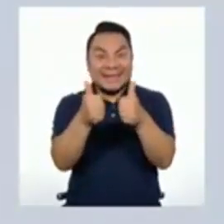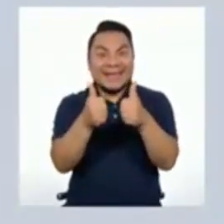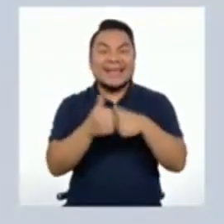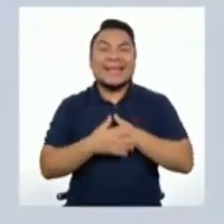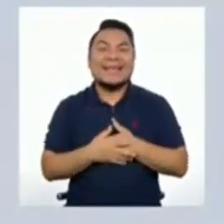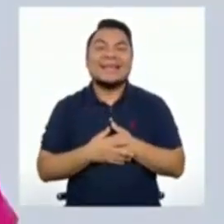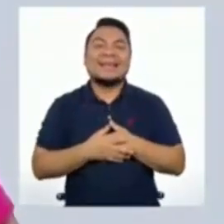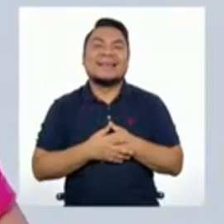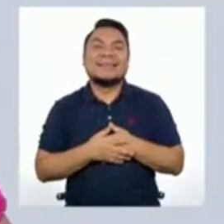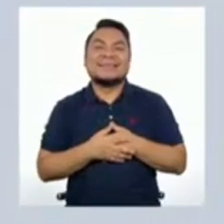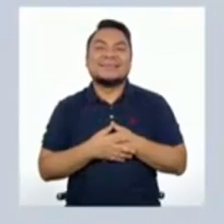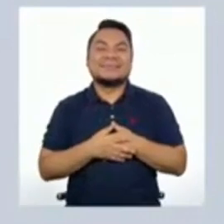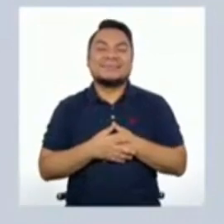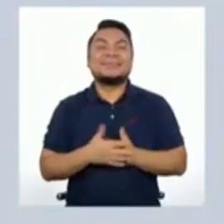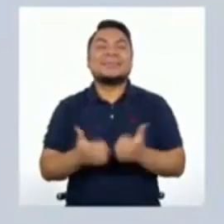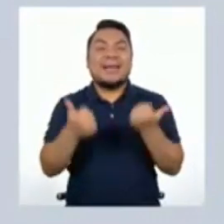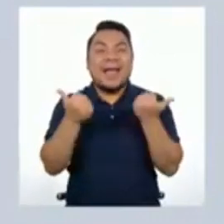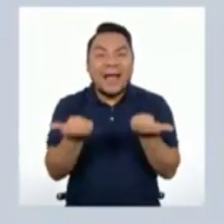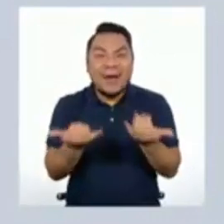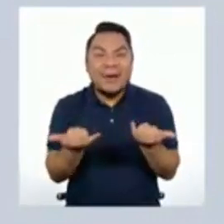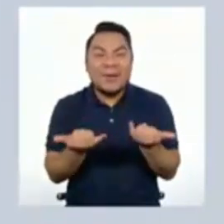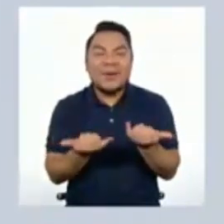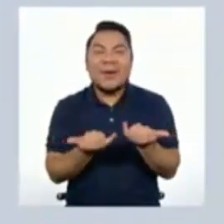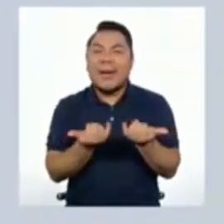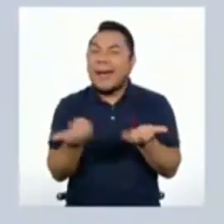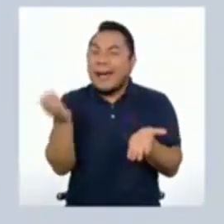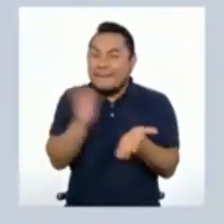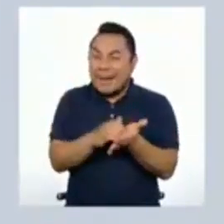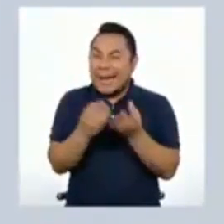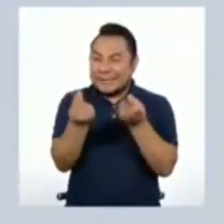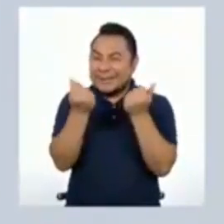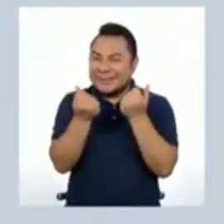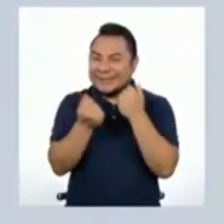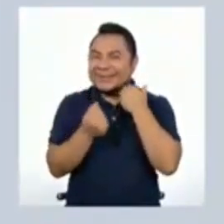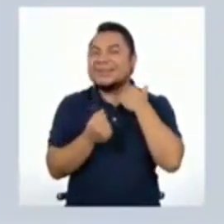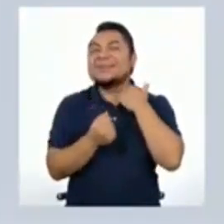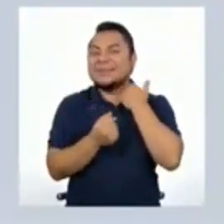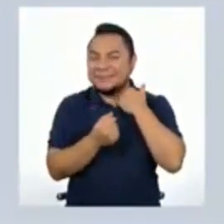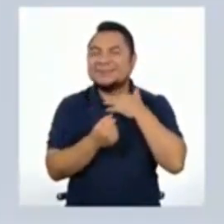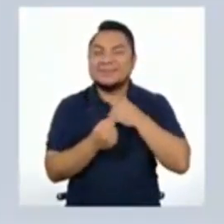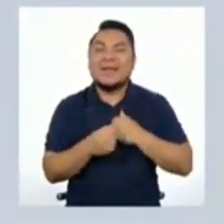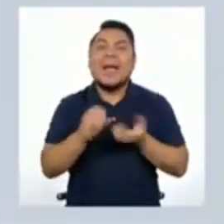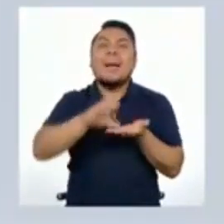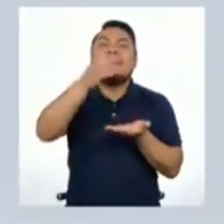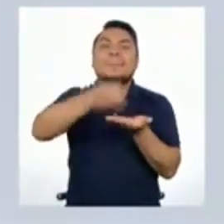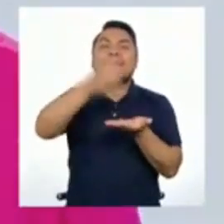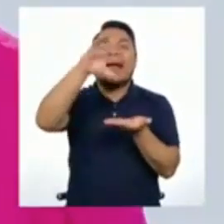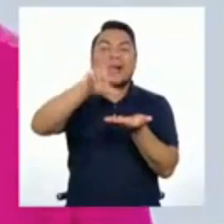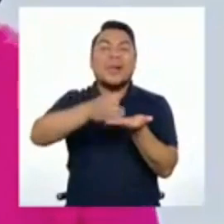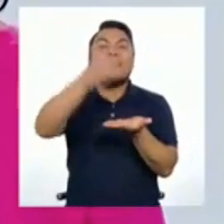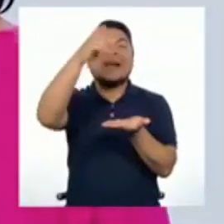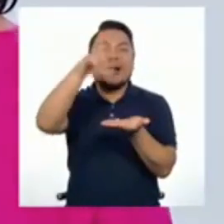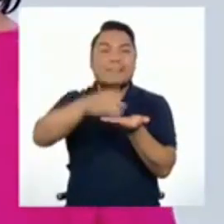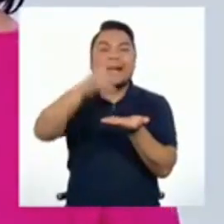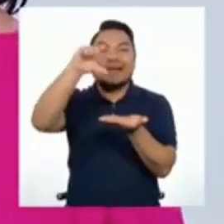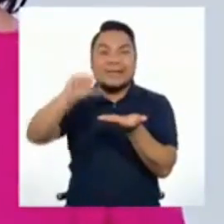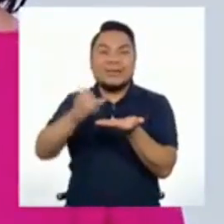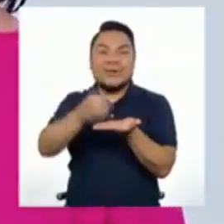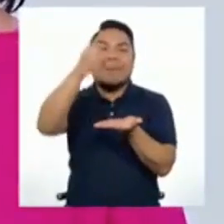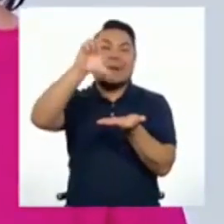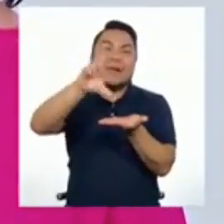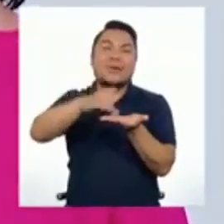¡Bien! ¡Bien! ¿Y ahora más rápido? ¡Sí! Palo, palo, palo,